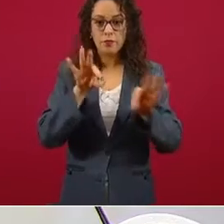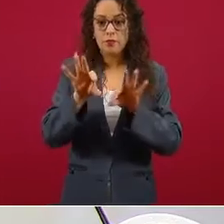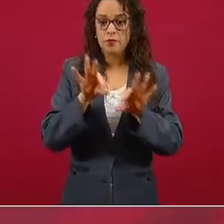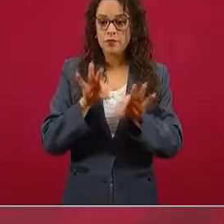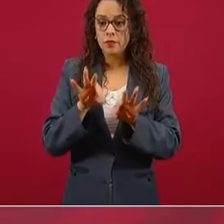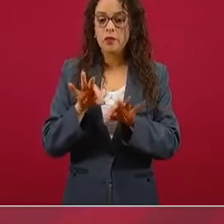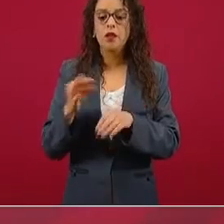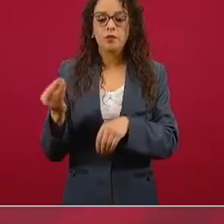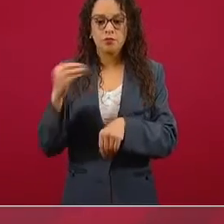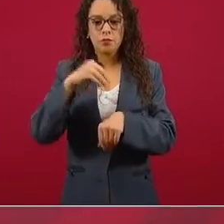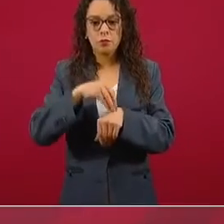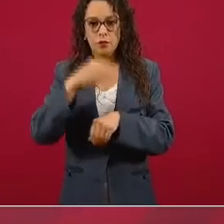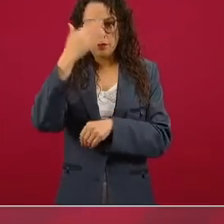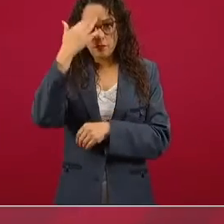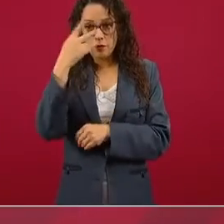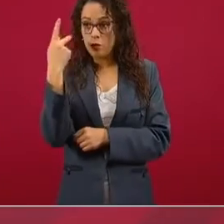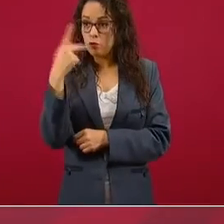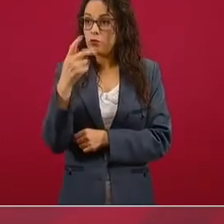consideren.